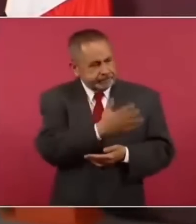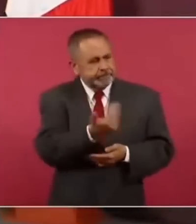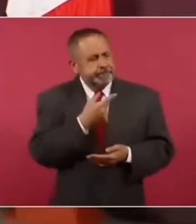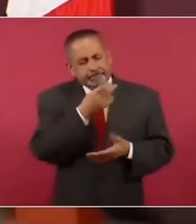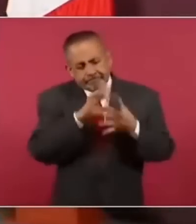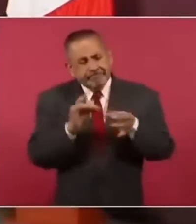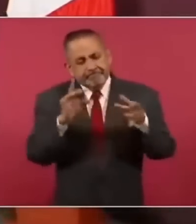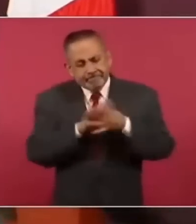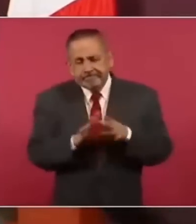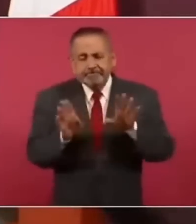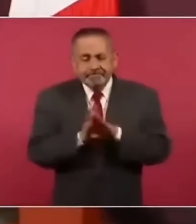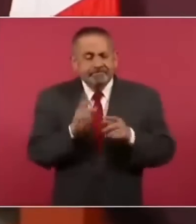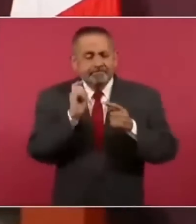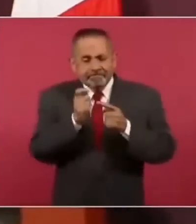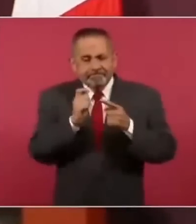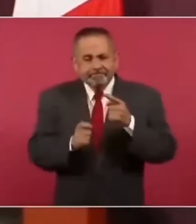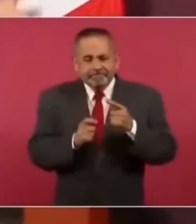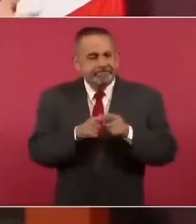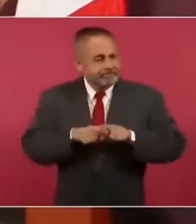cómo